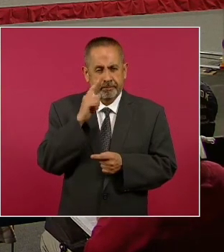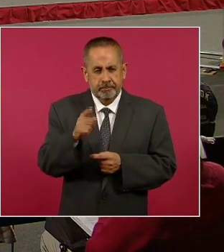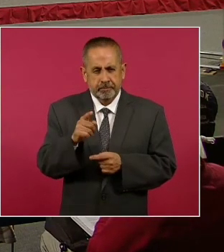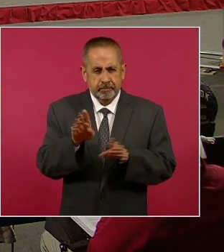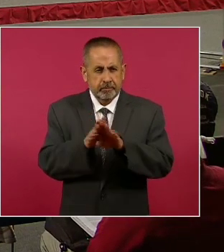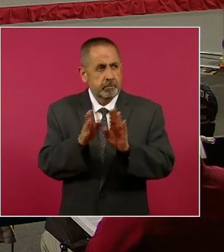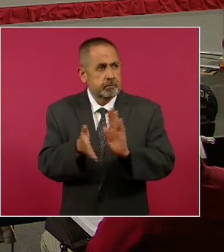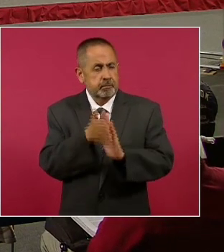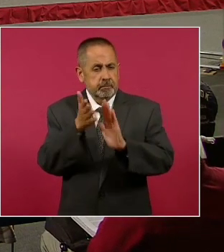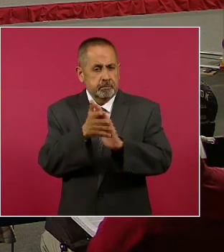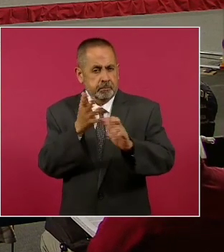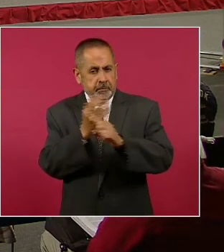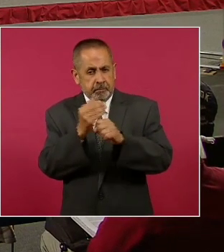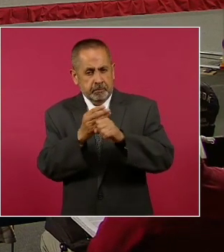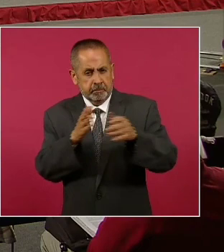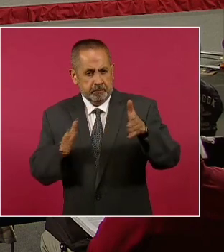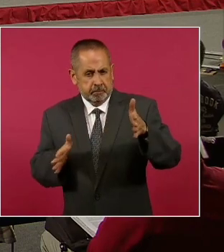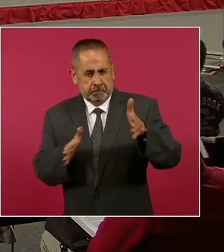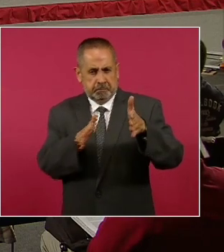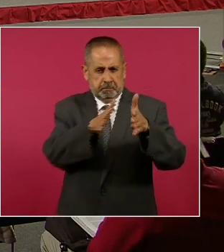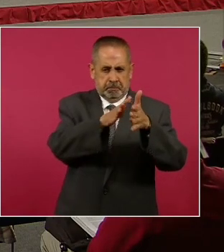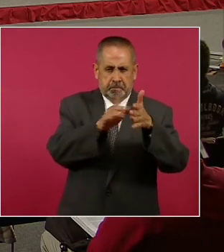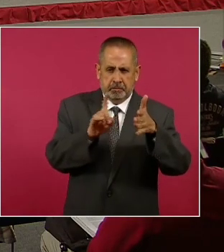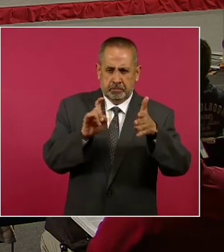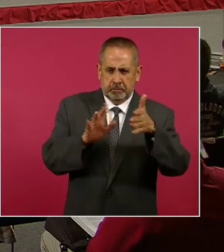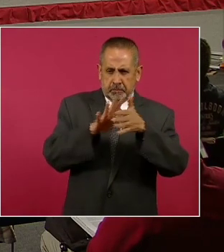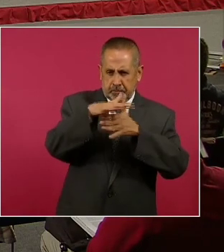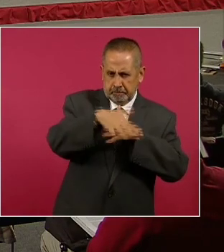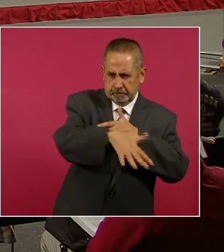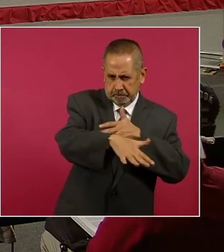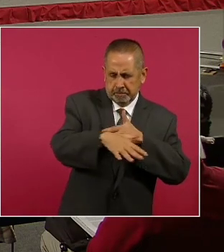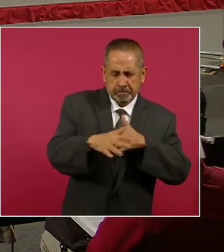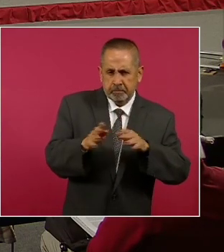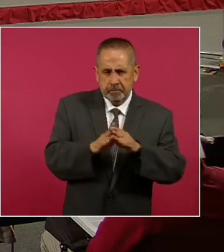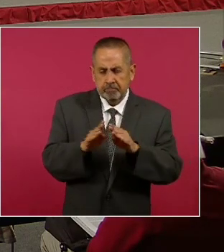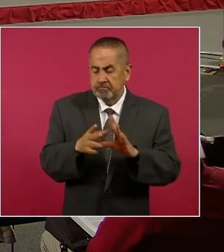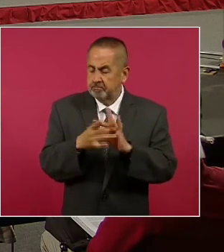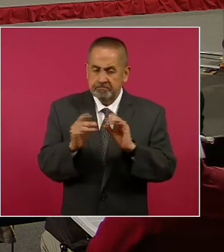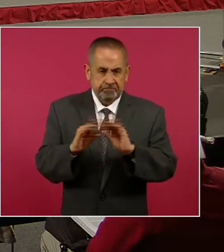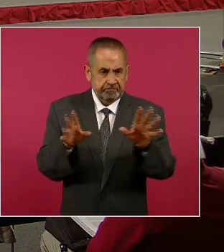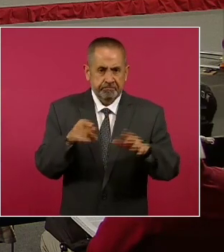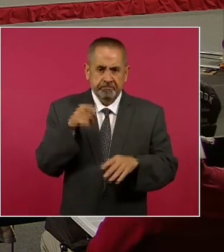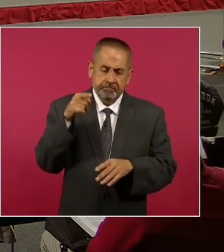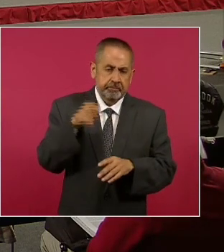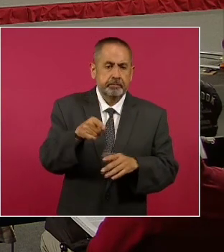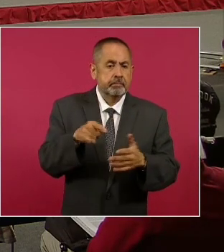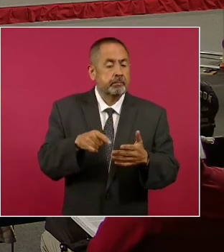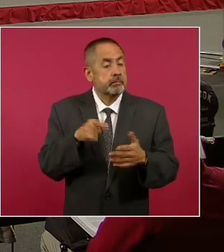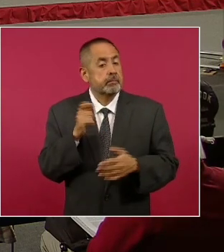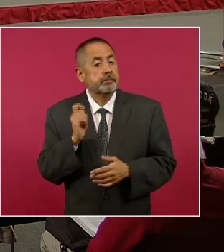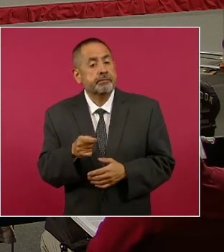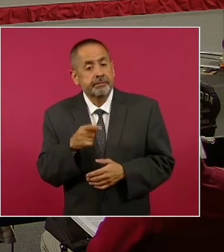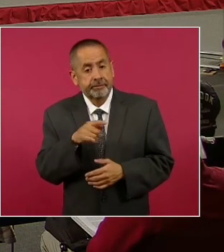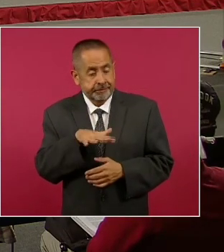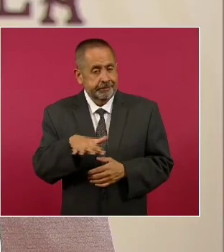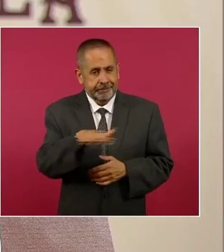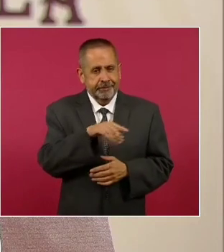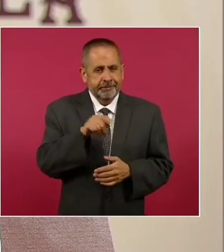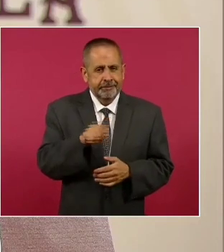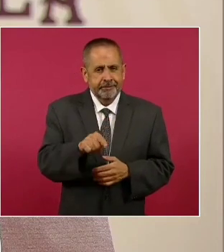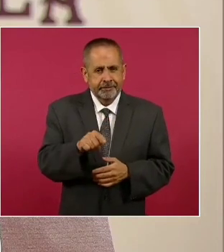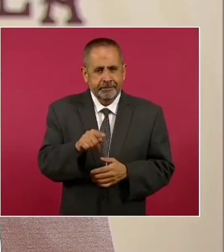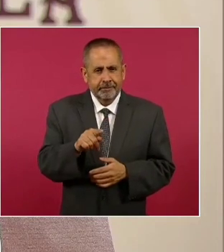estructural de la presa, tenemos que señalar categóricamente que la situación de